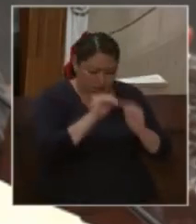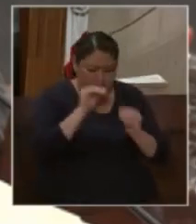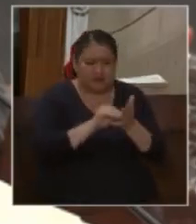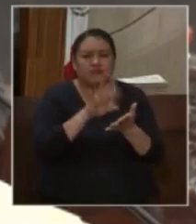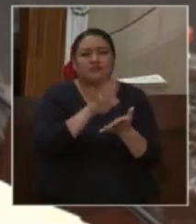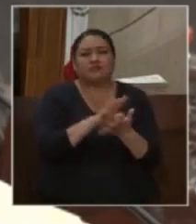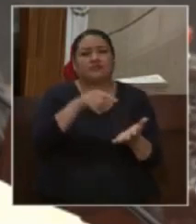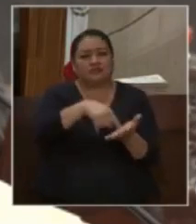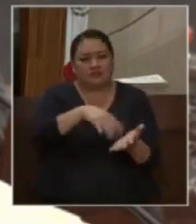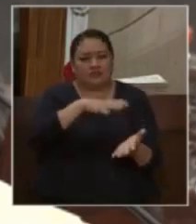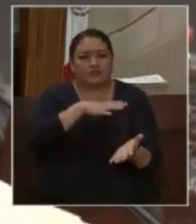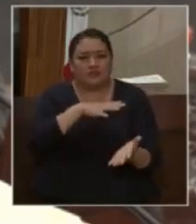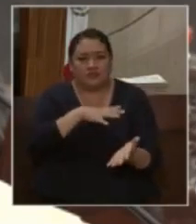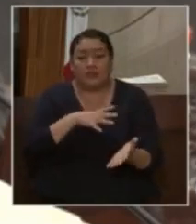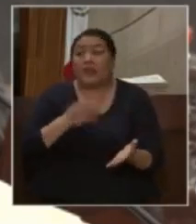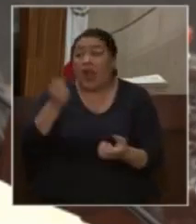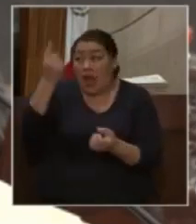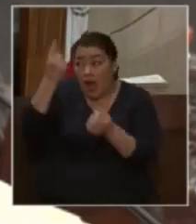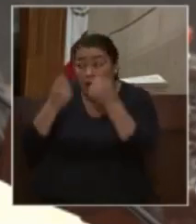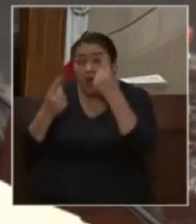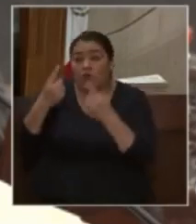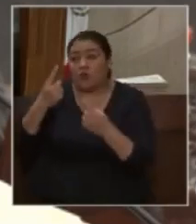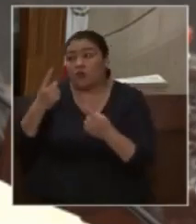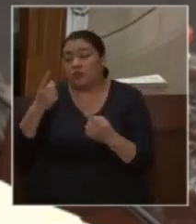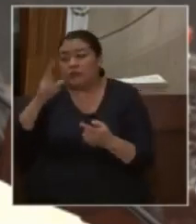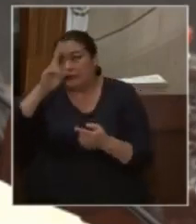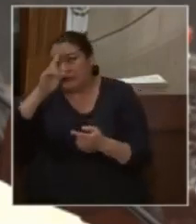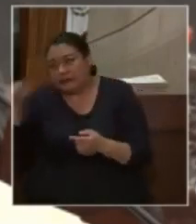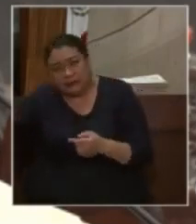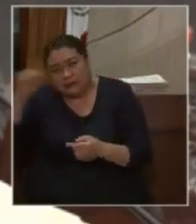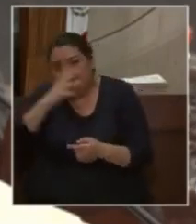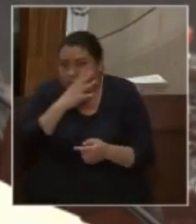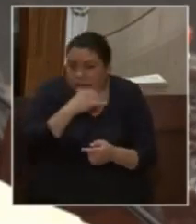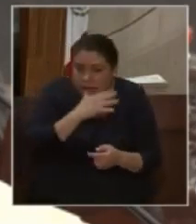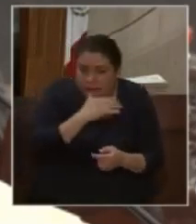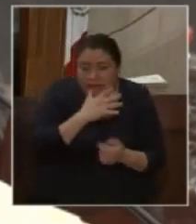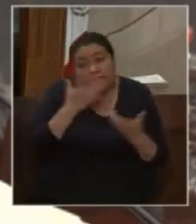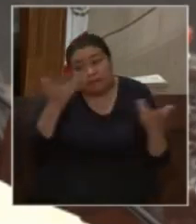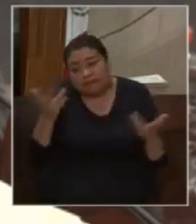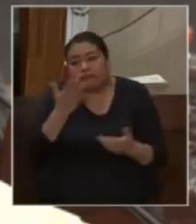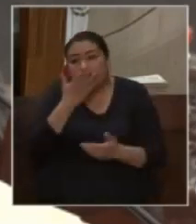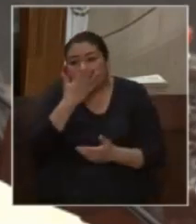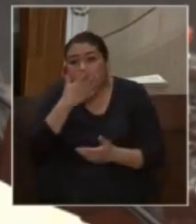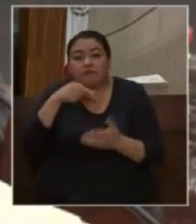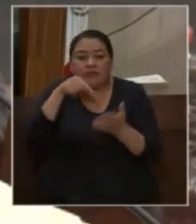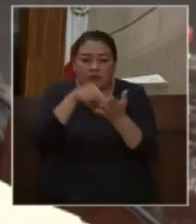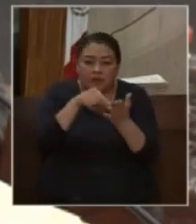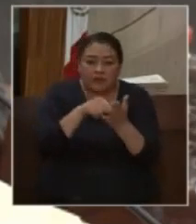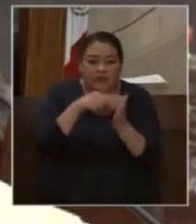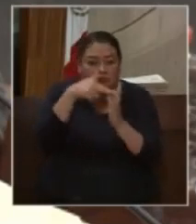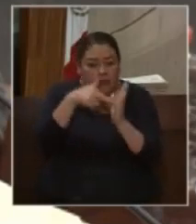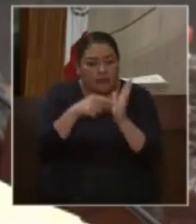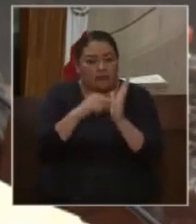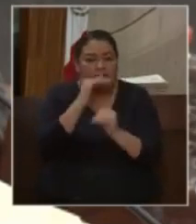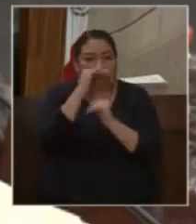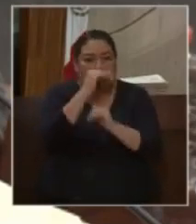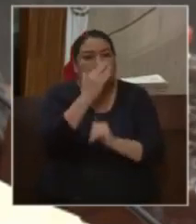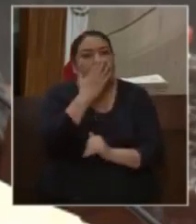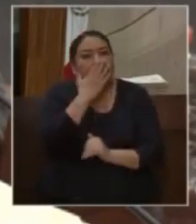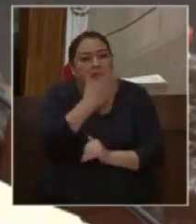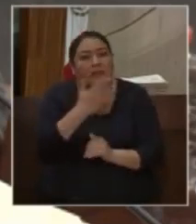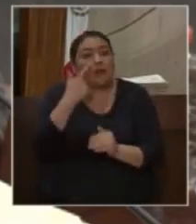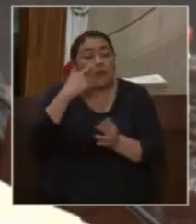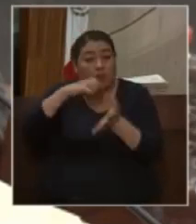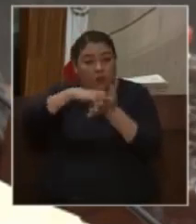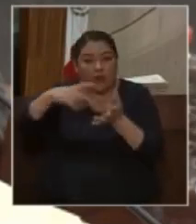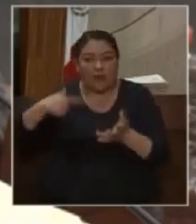y si bien resultan restricciones para quienes aspiran a ocupar tales cargos, en todo caso son idóneas, necesarias y proporcionales, ya que las